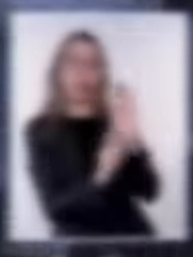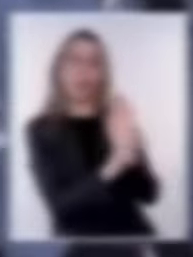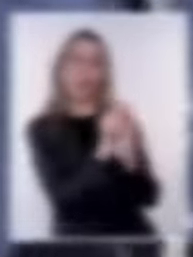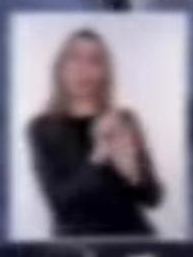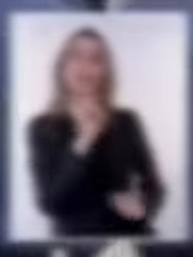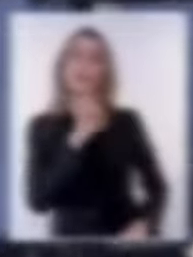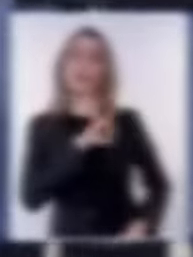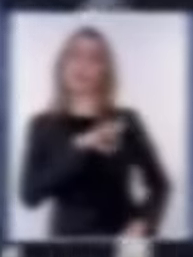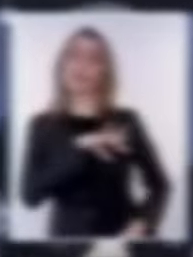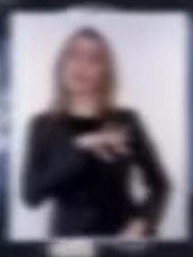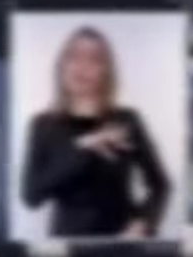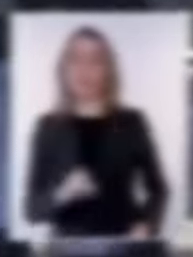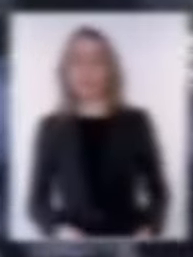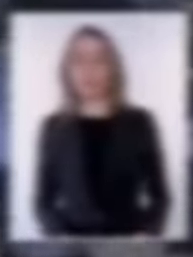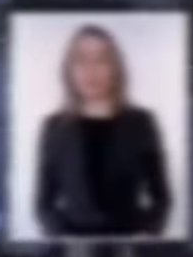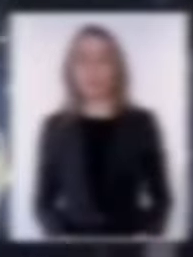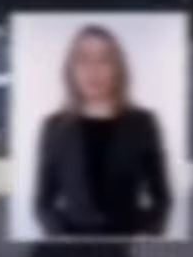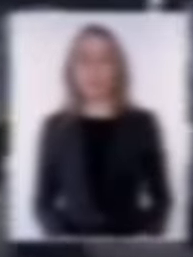reconocimiento de Chile.